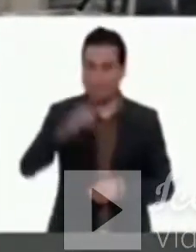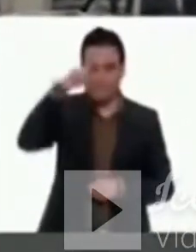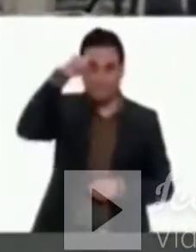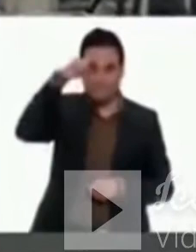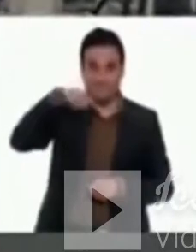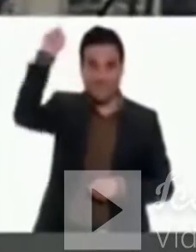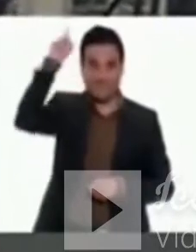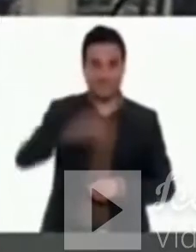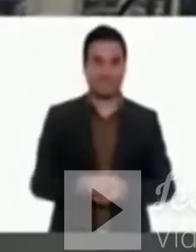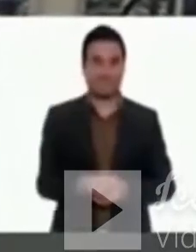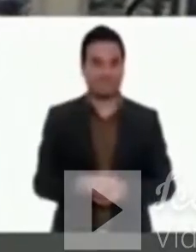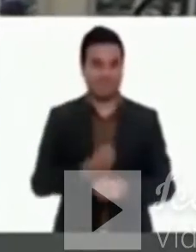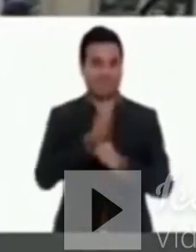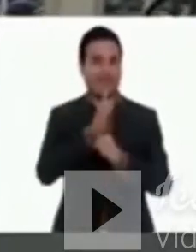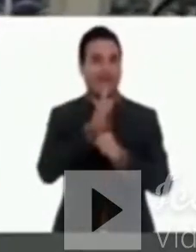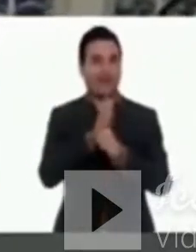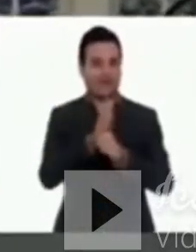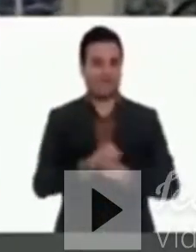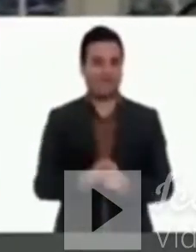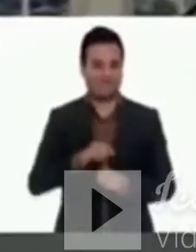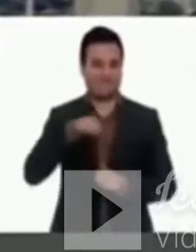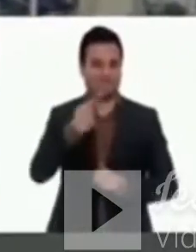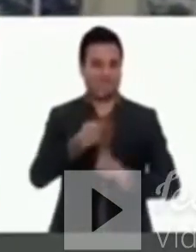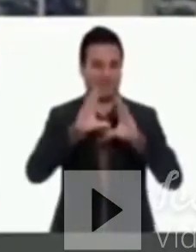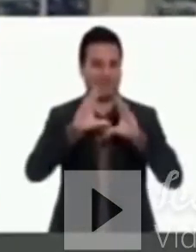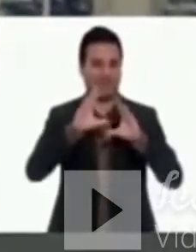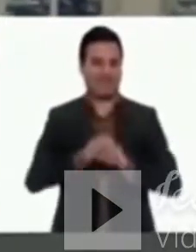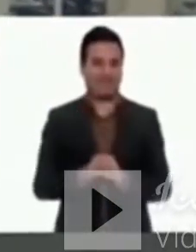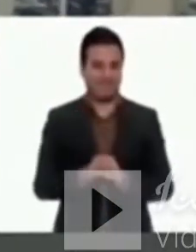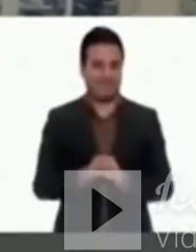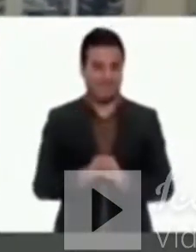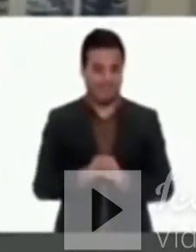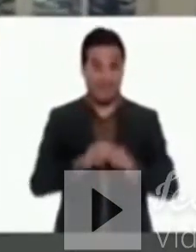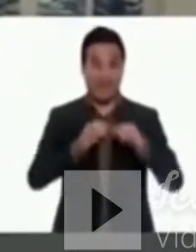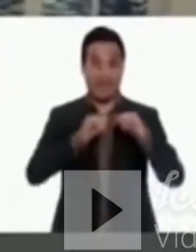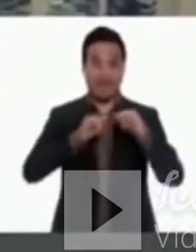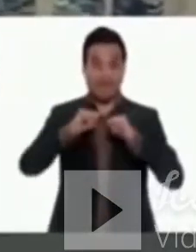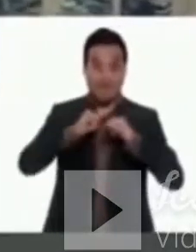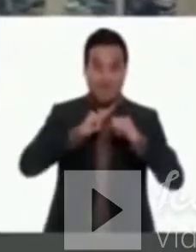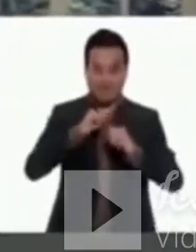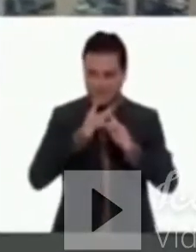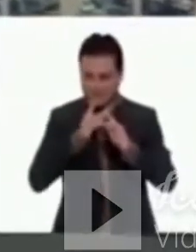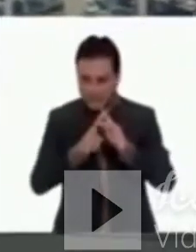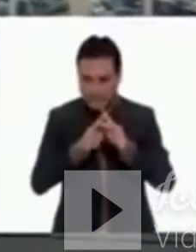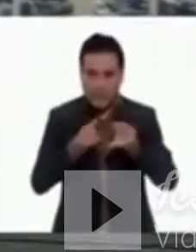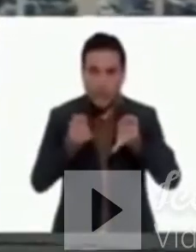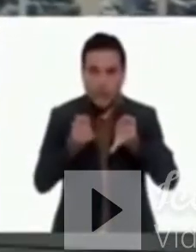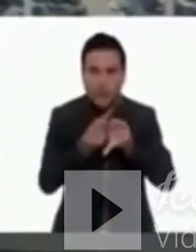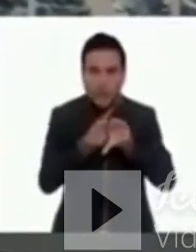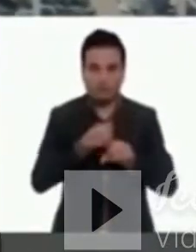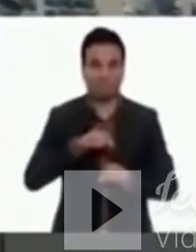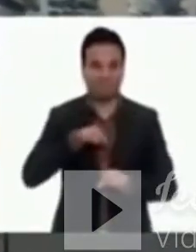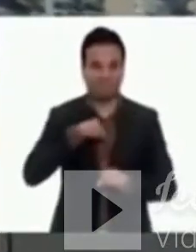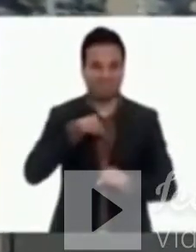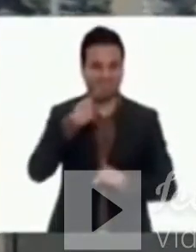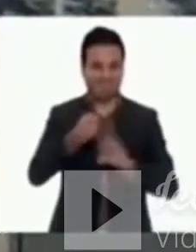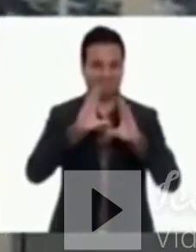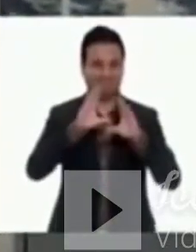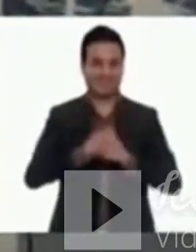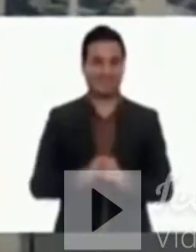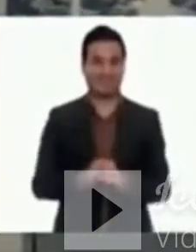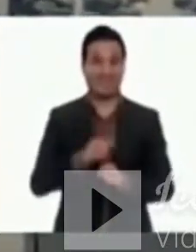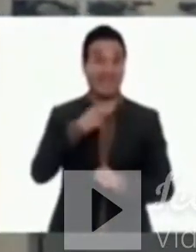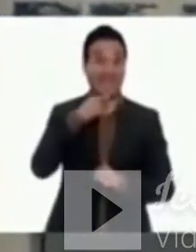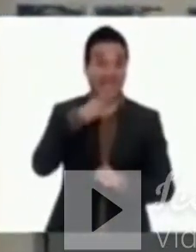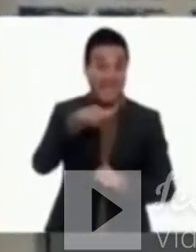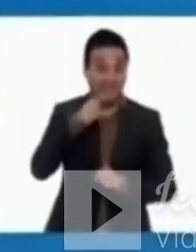es fácil. Y hoy vamos a aprender cómo calcular distancias reales sobre un mapa. Así que, preparen su lápiz y papel que